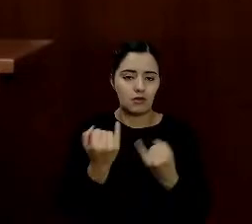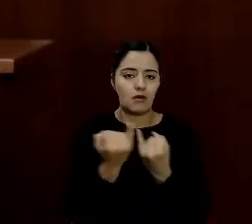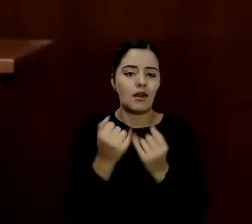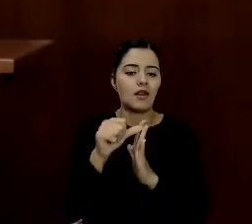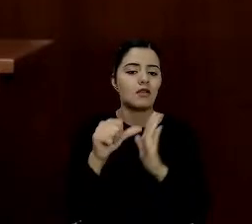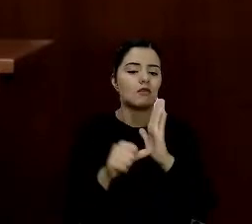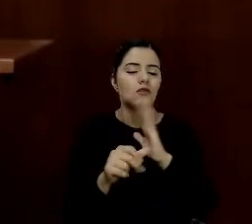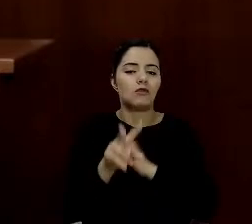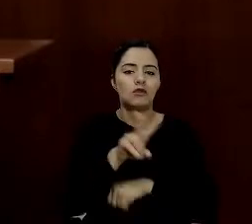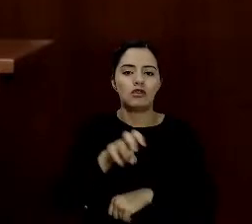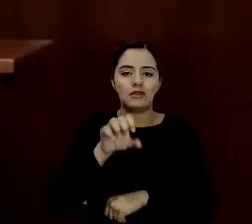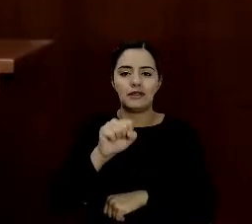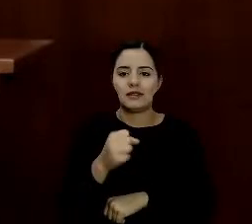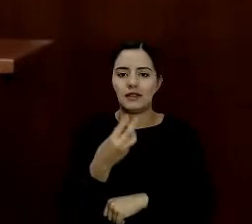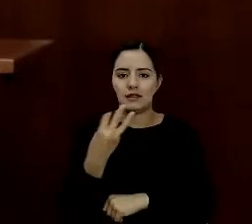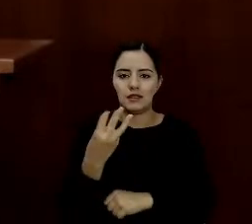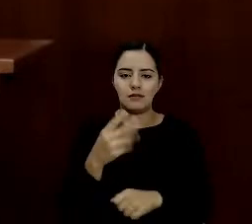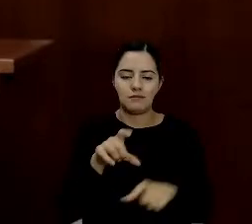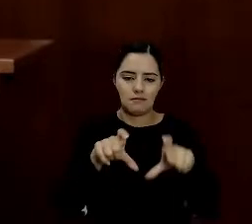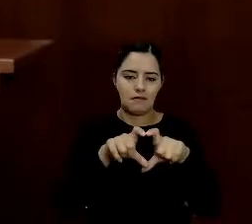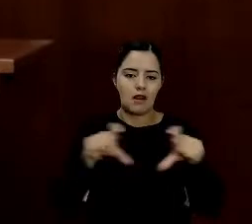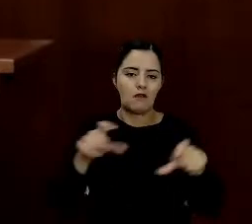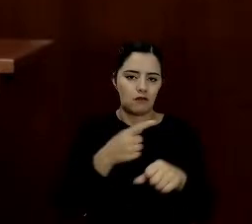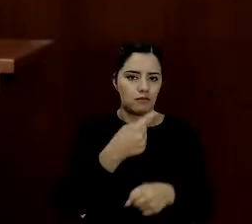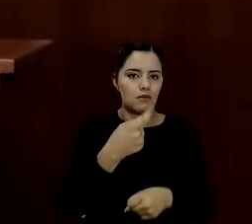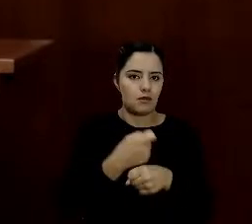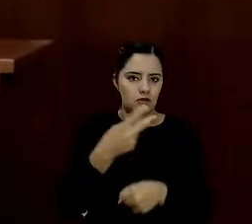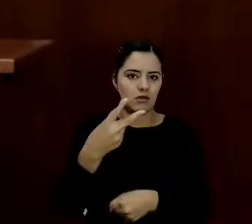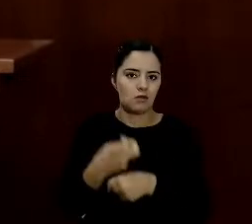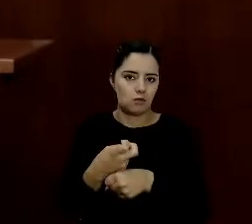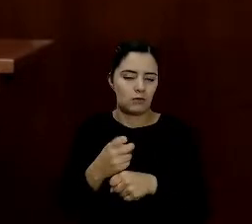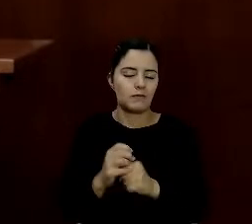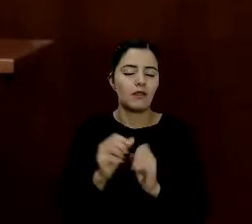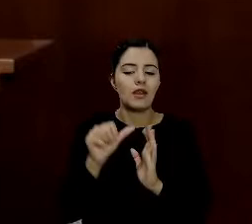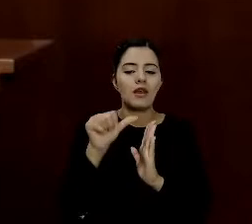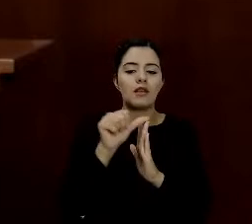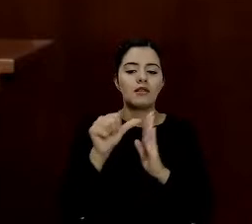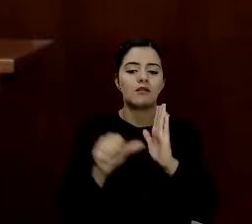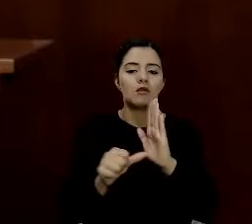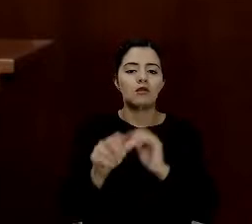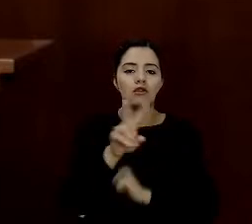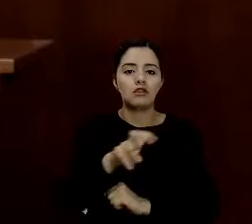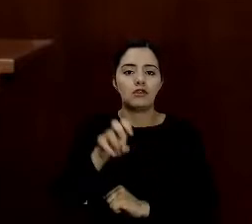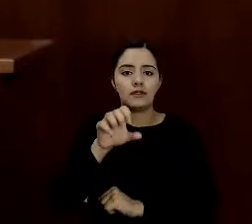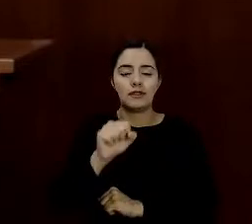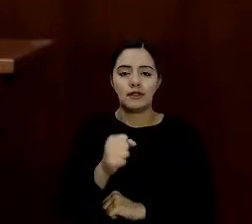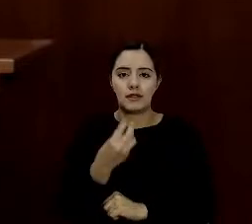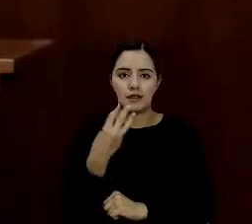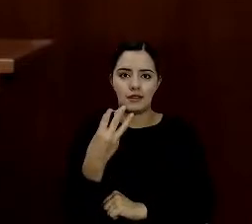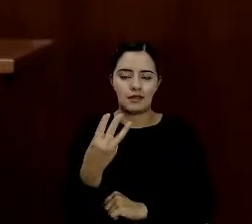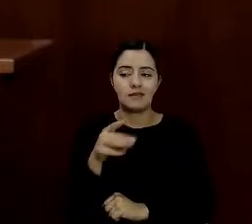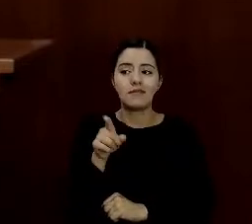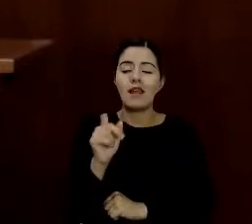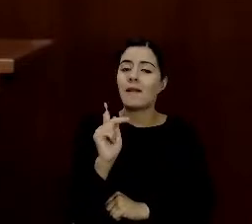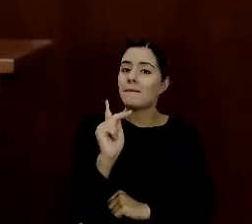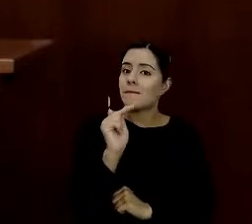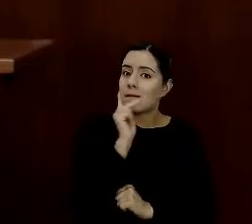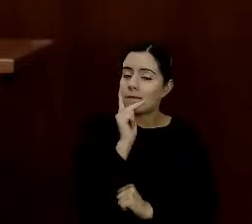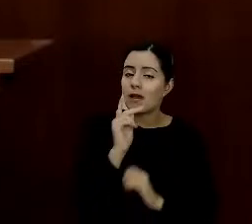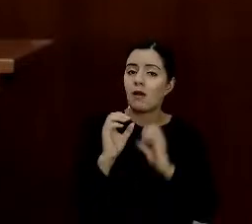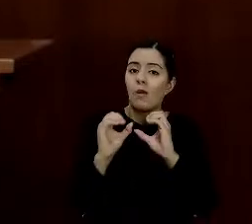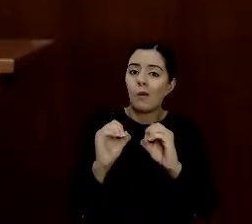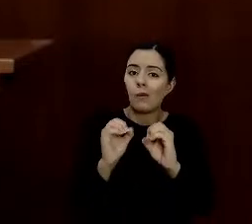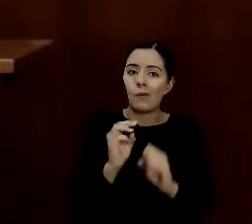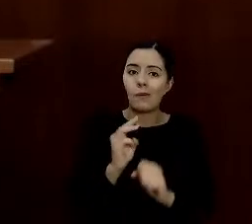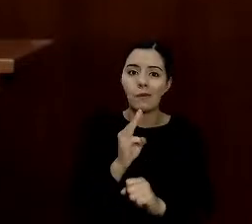263 primero y segundo párrafo artículo 263 al padre o la madre que se